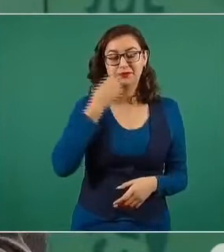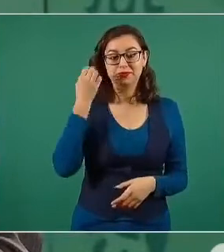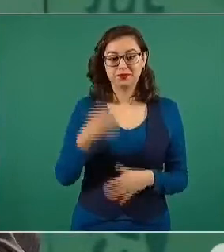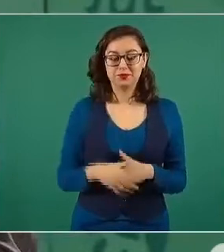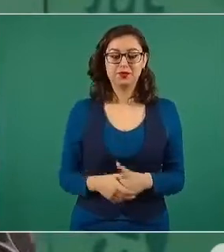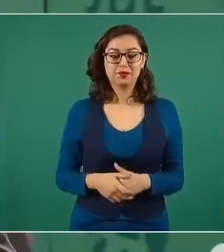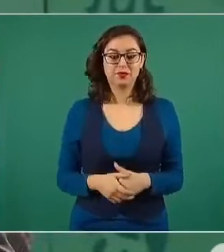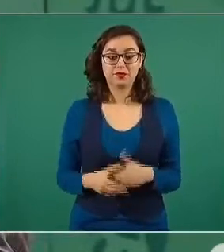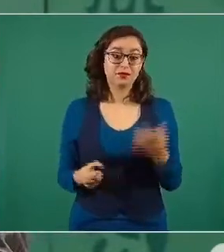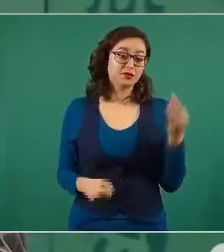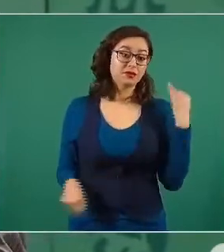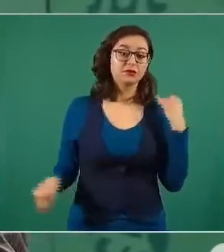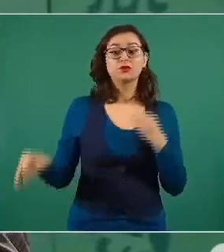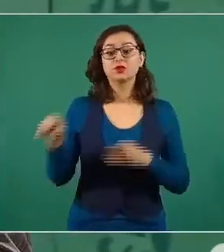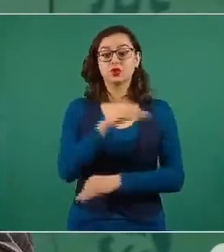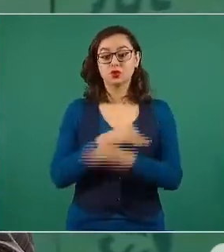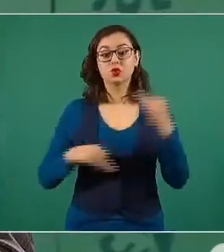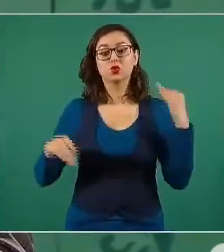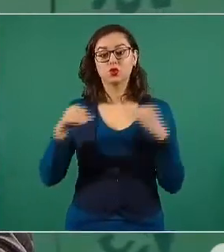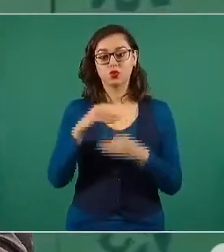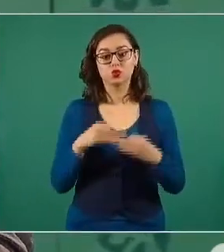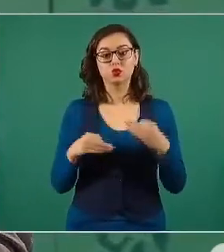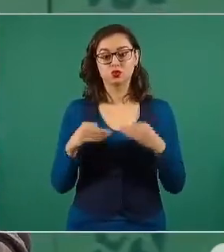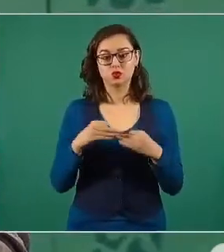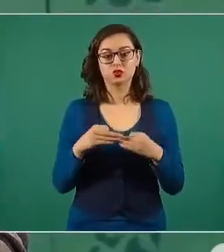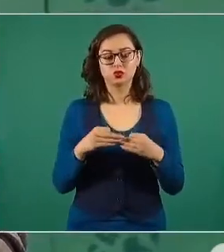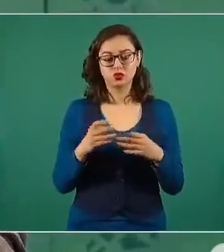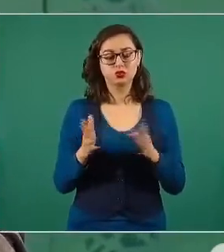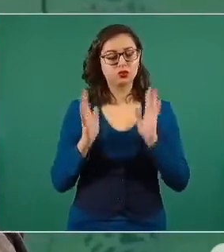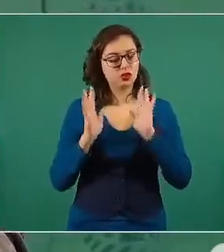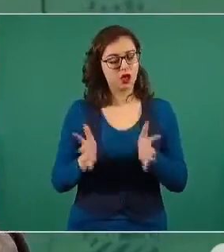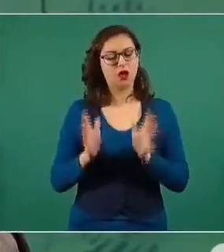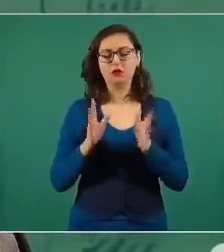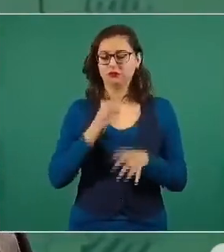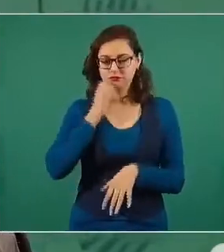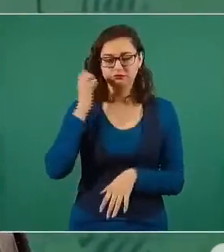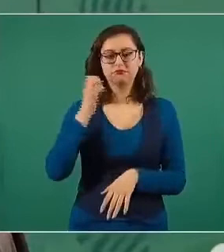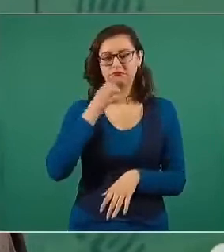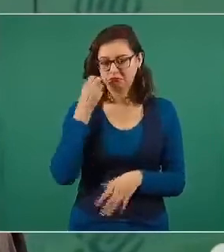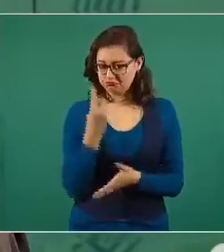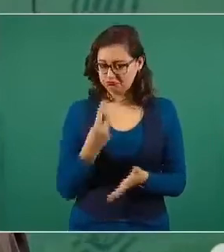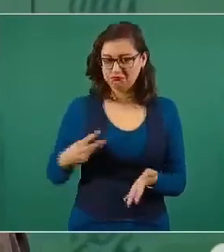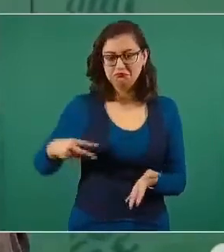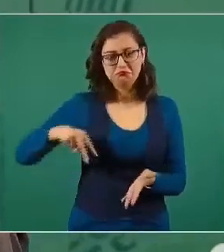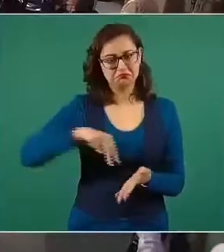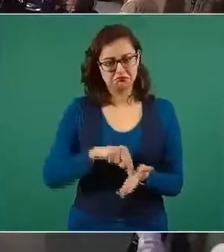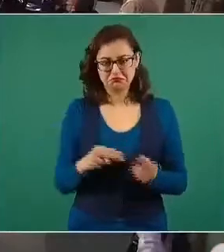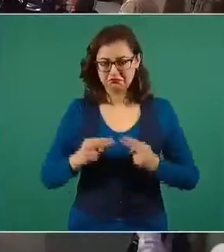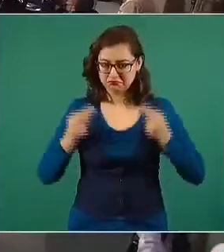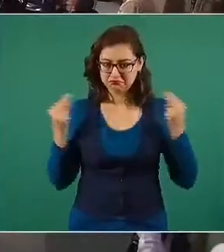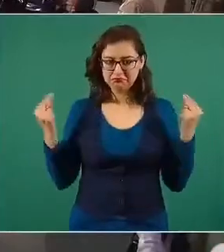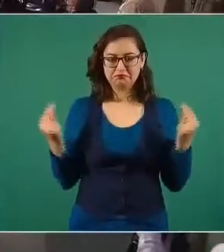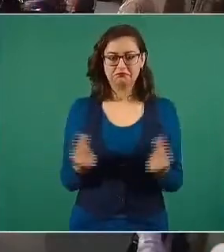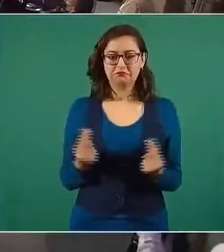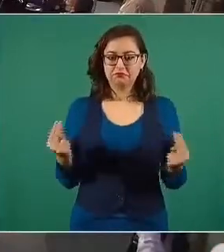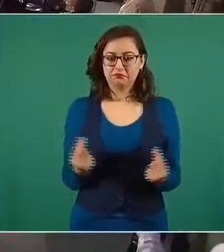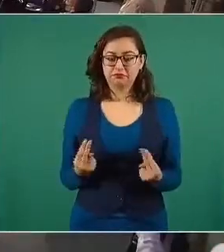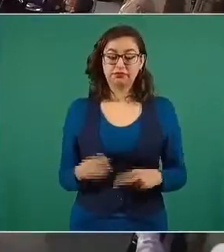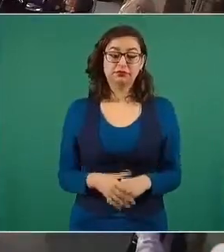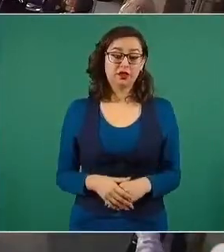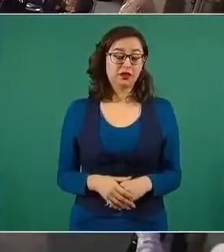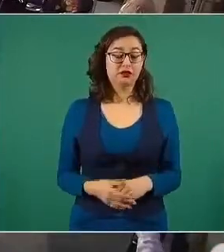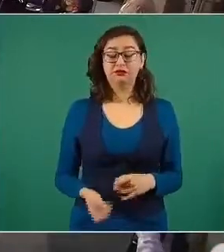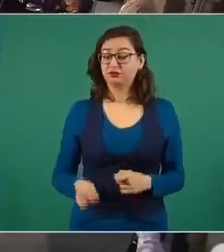Todos tenemos que regresar a clases. Y van a ver quienes no